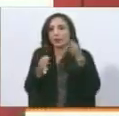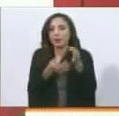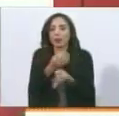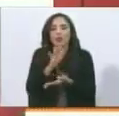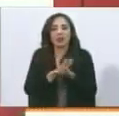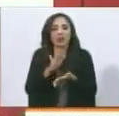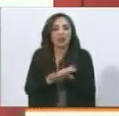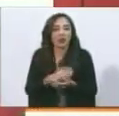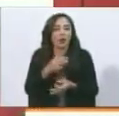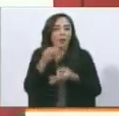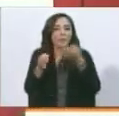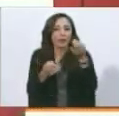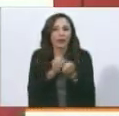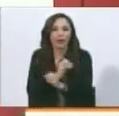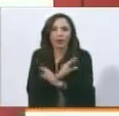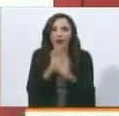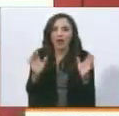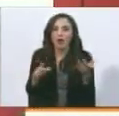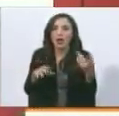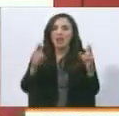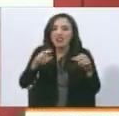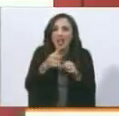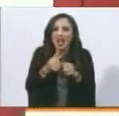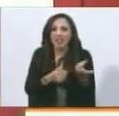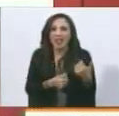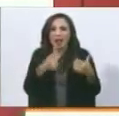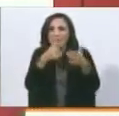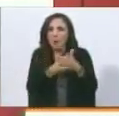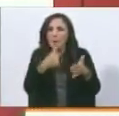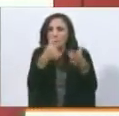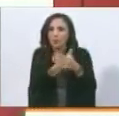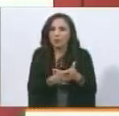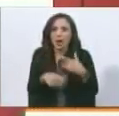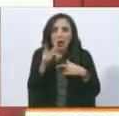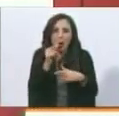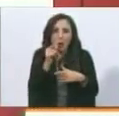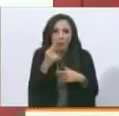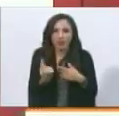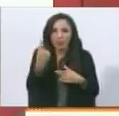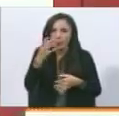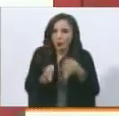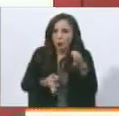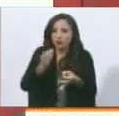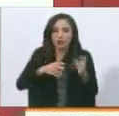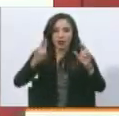tranquilo, nadie lo presionó, nadie lo presionó.